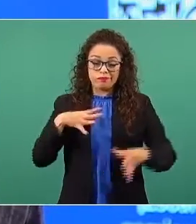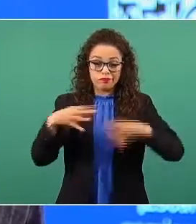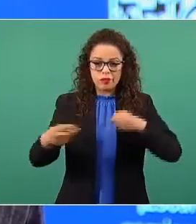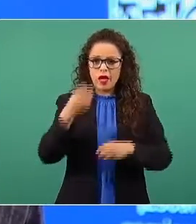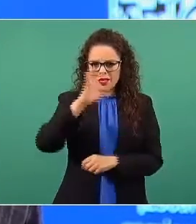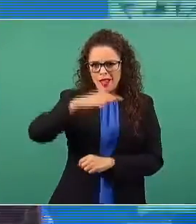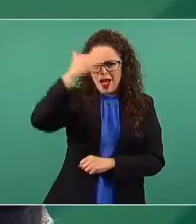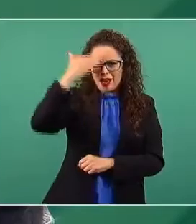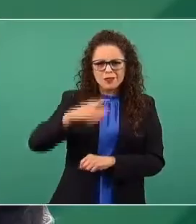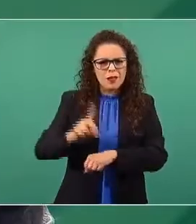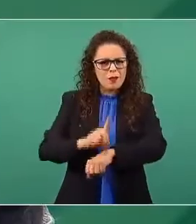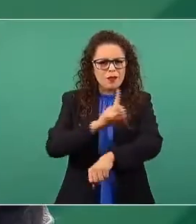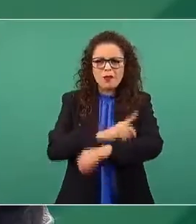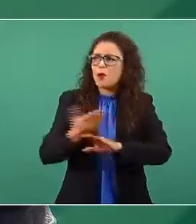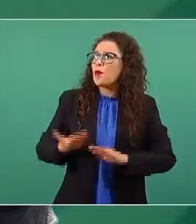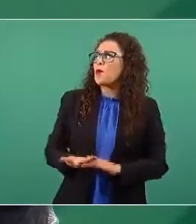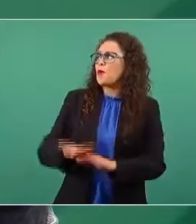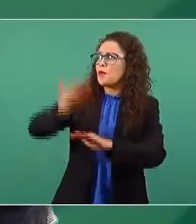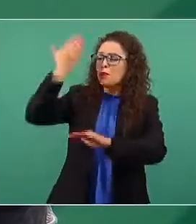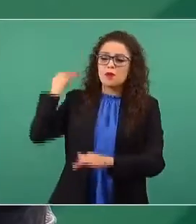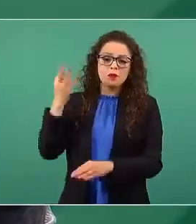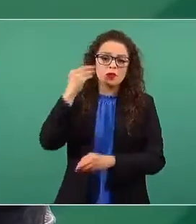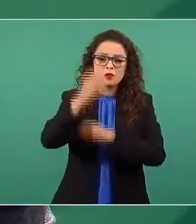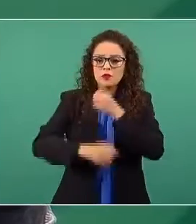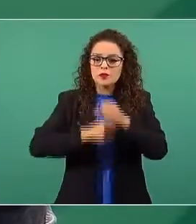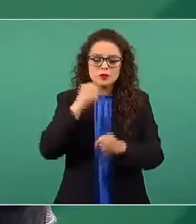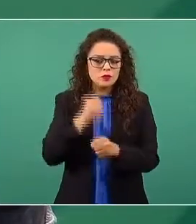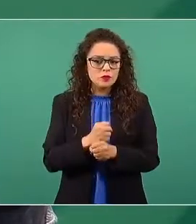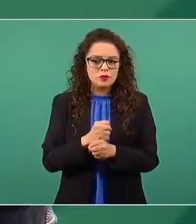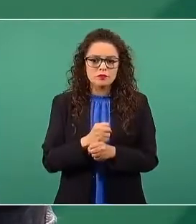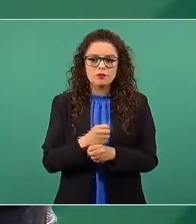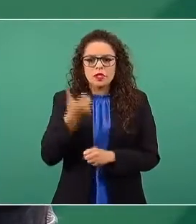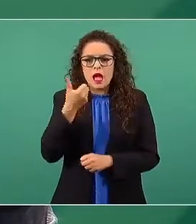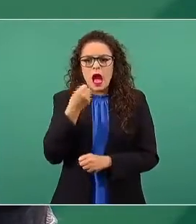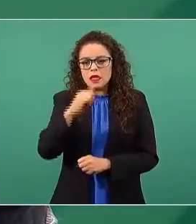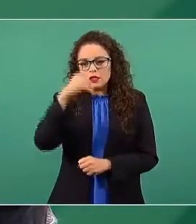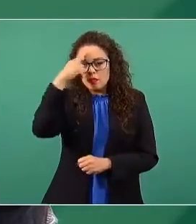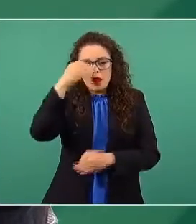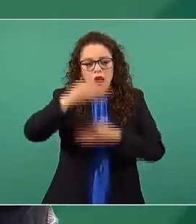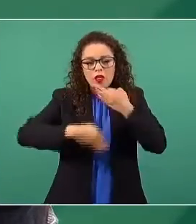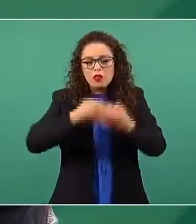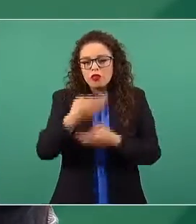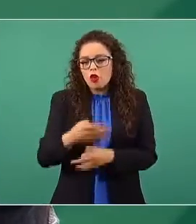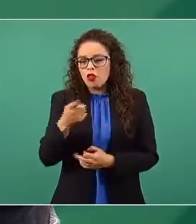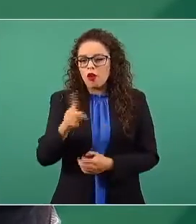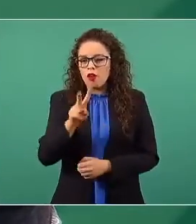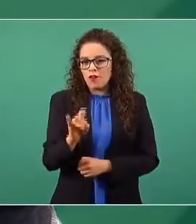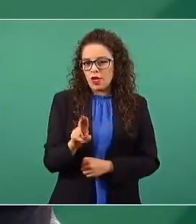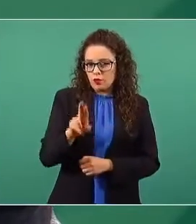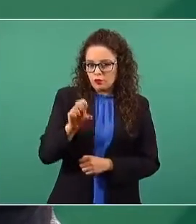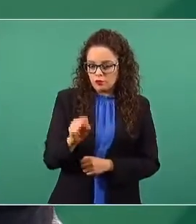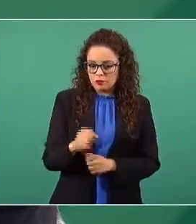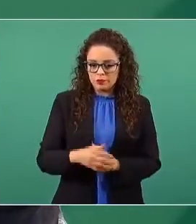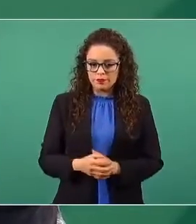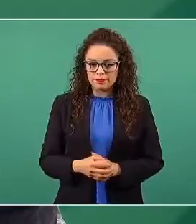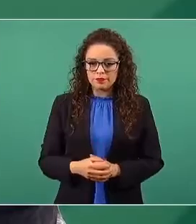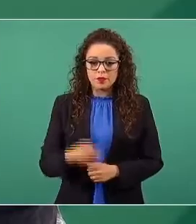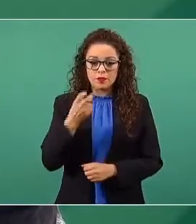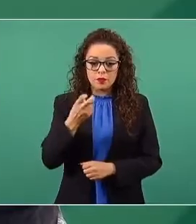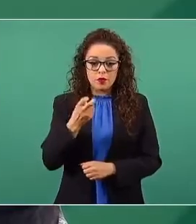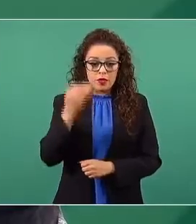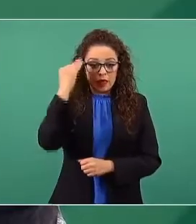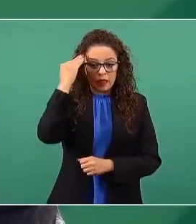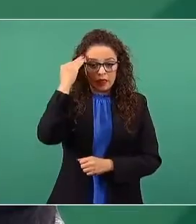hace muchos años y ocurre para casi todos los virus respiratorios, y por eso los virus, después de un